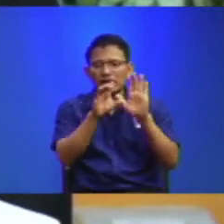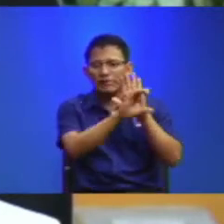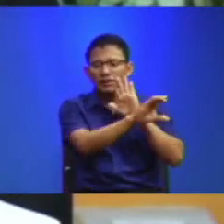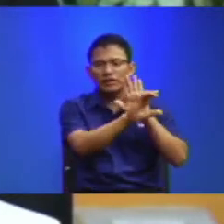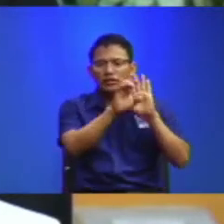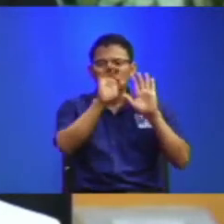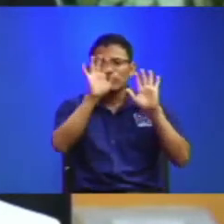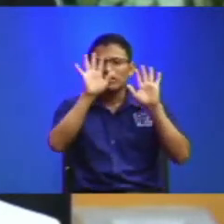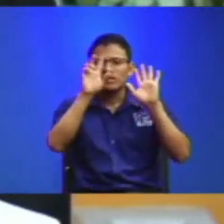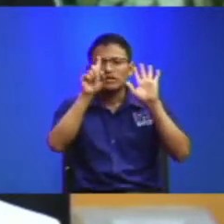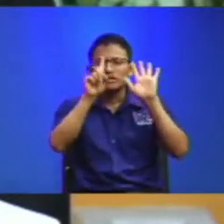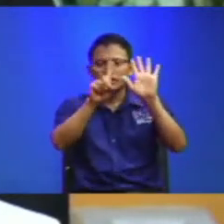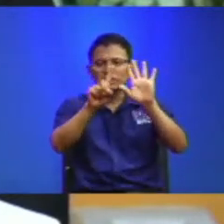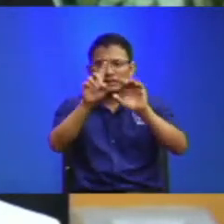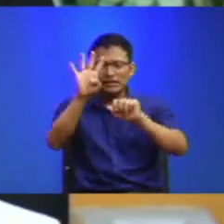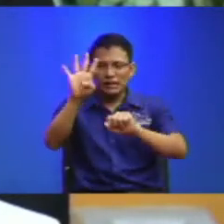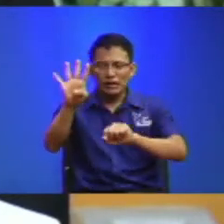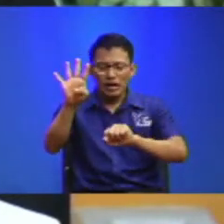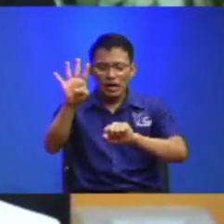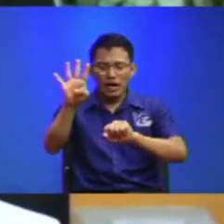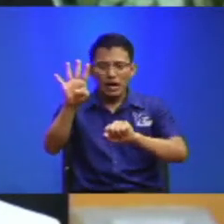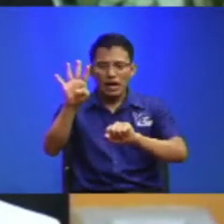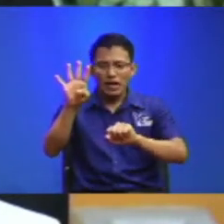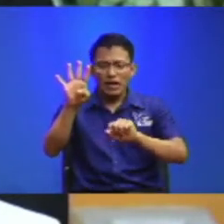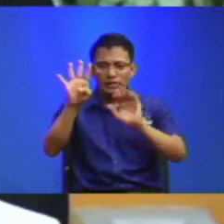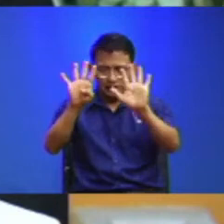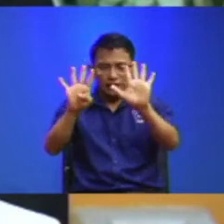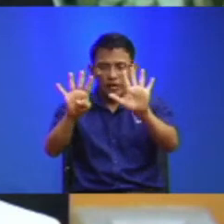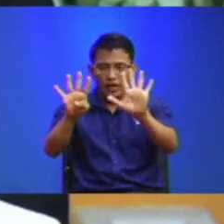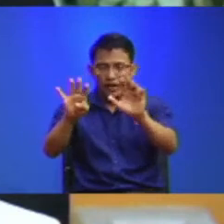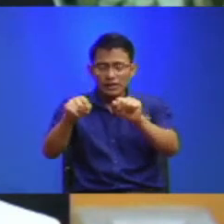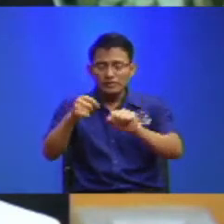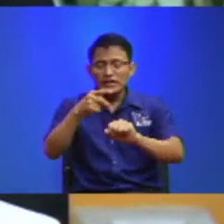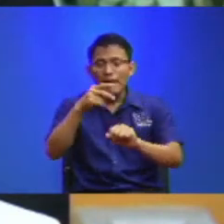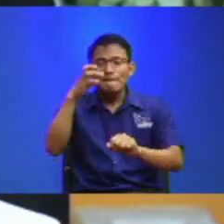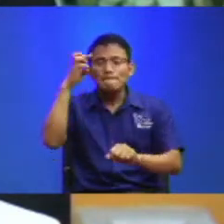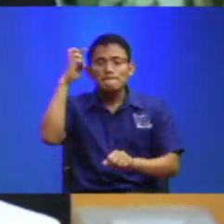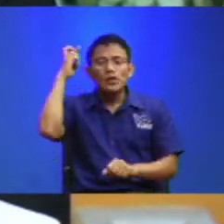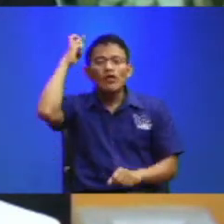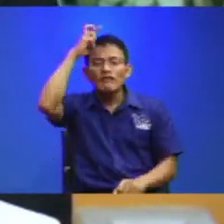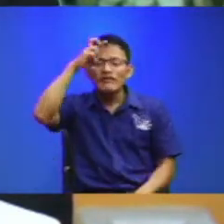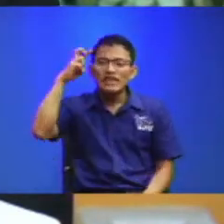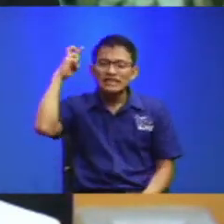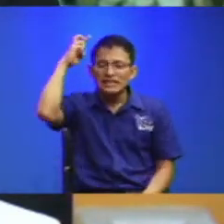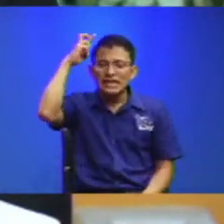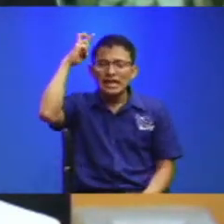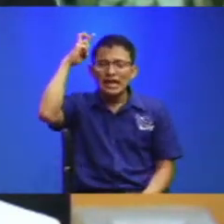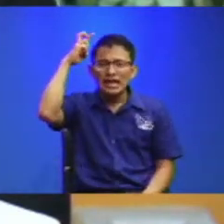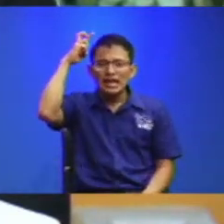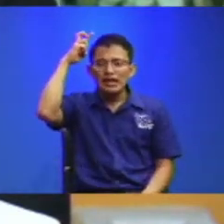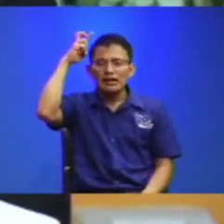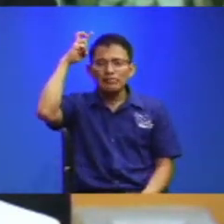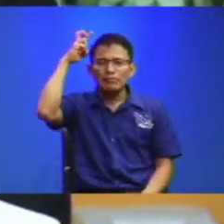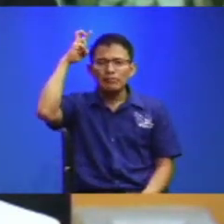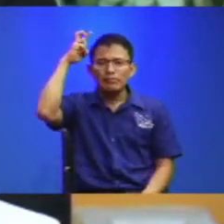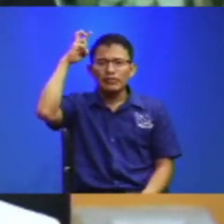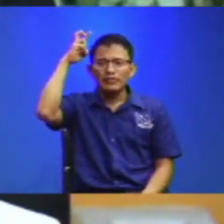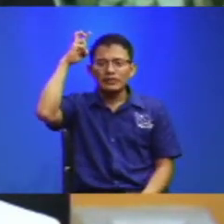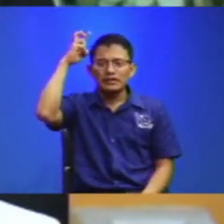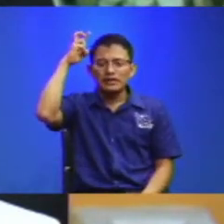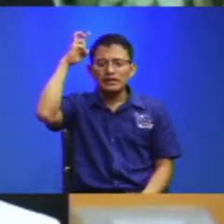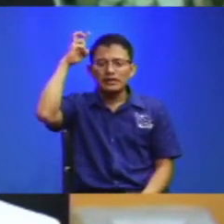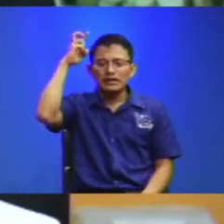era una profecía de lo que el Señor está diciendo. Me dieron a beber